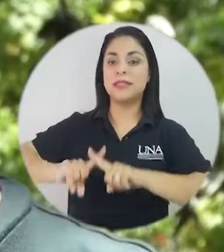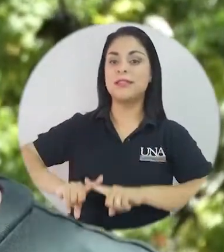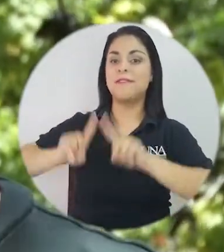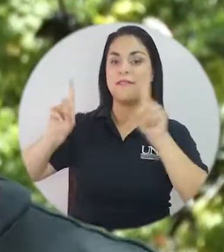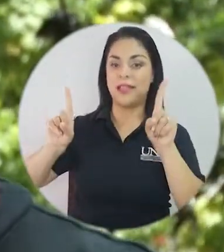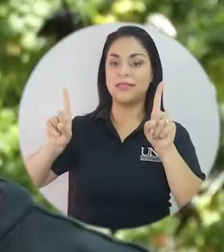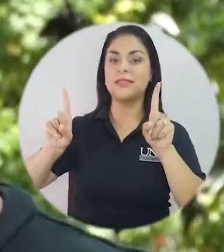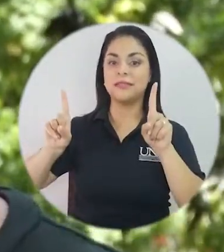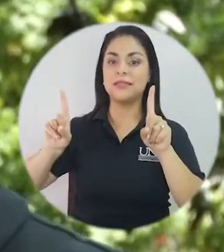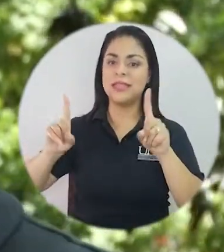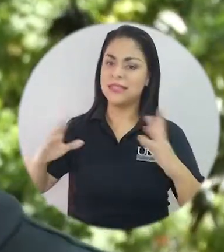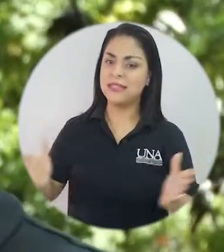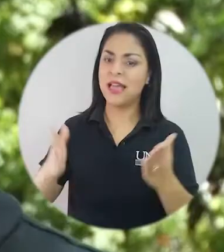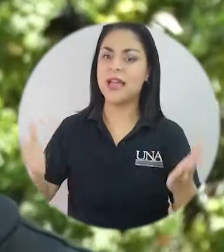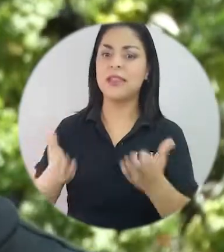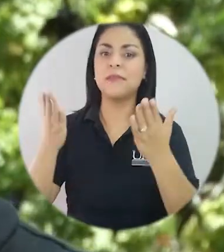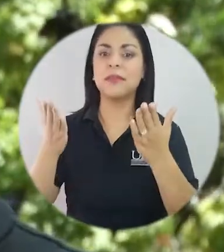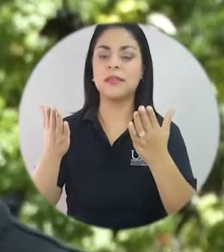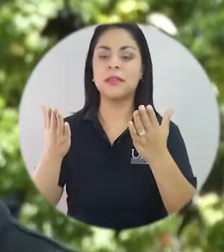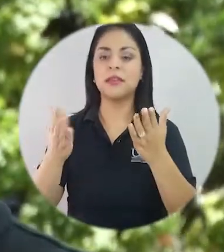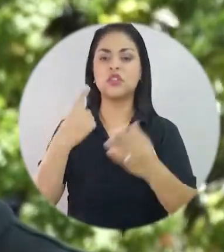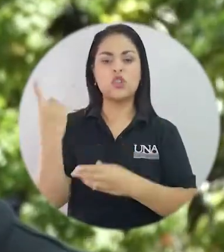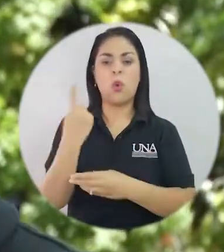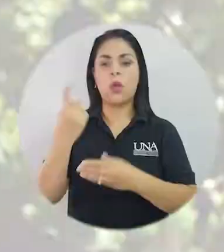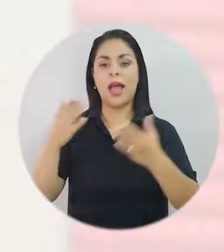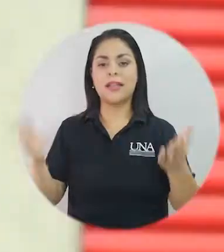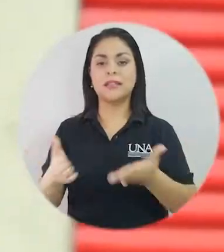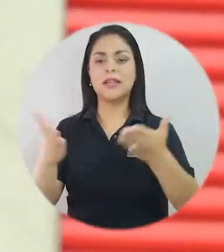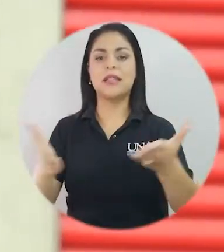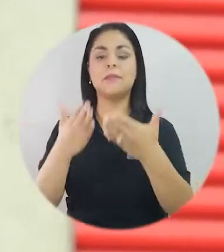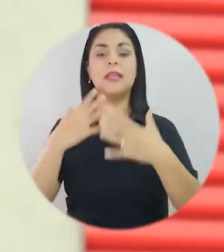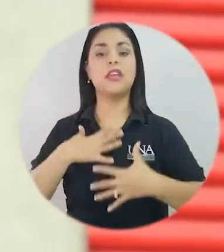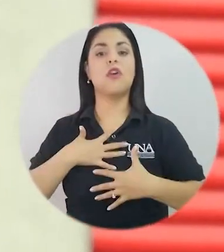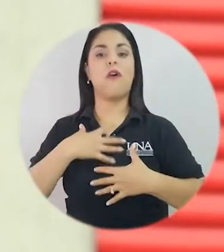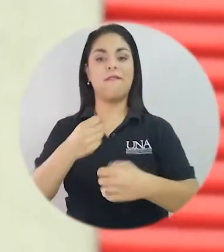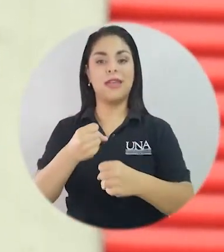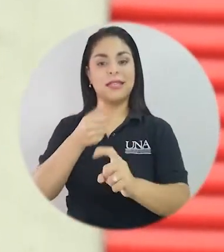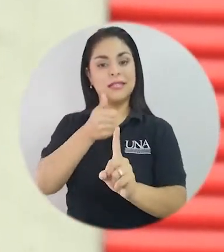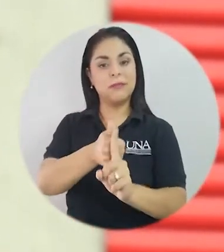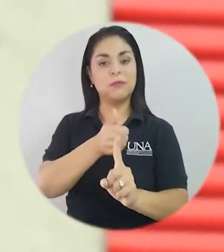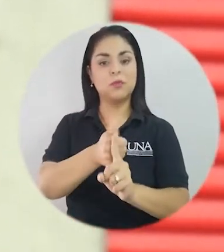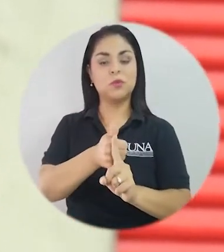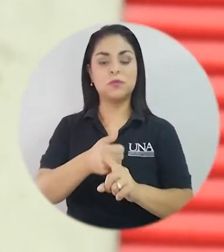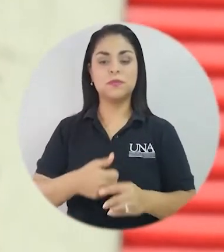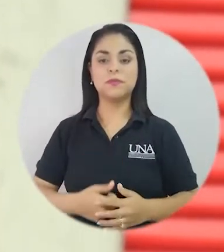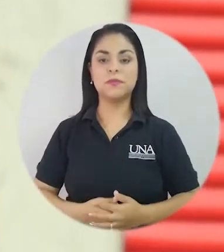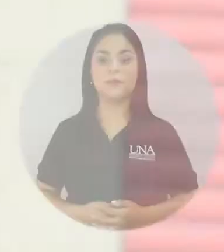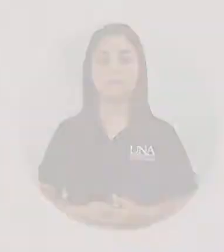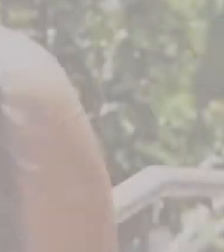y que se animen, nada más que se animen y que confíen en ellos mismos.